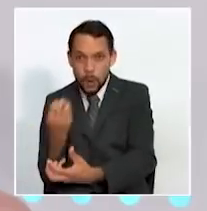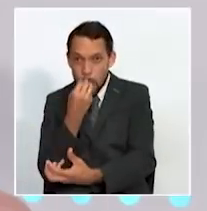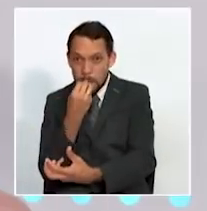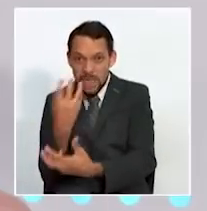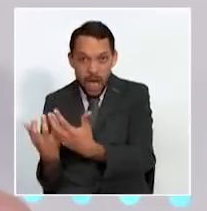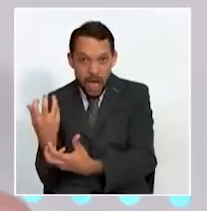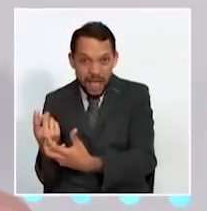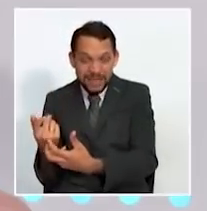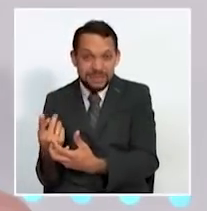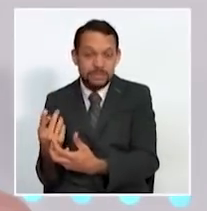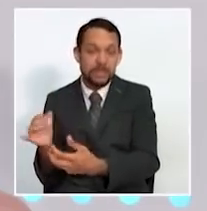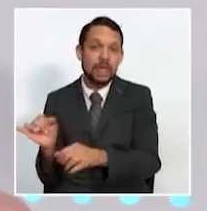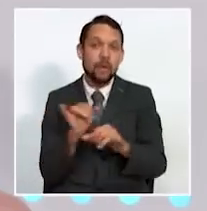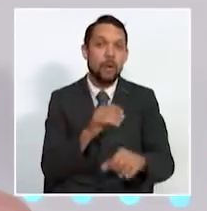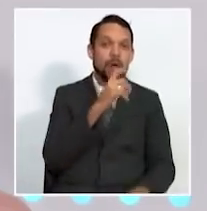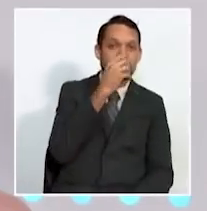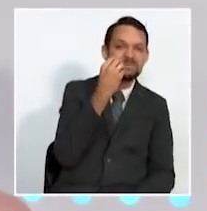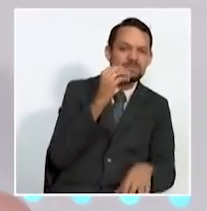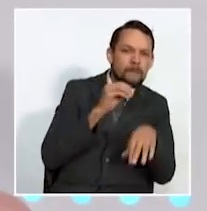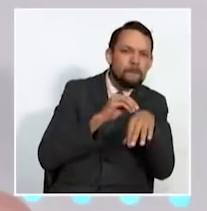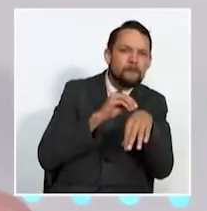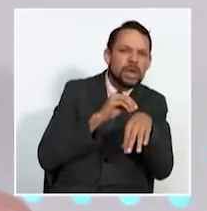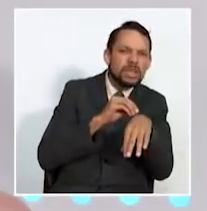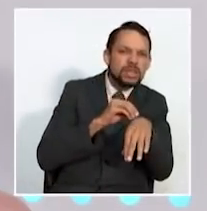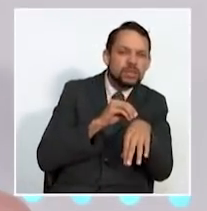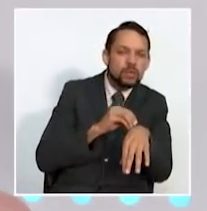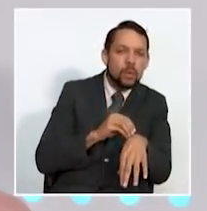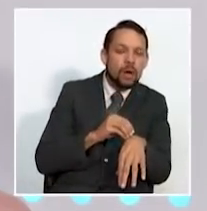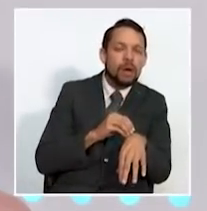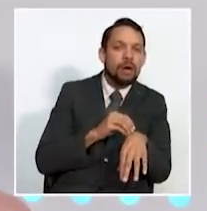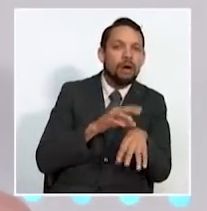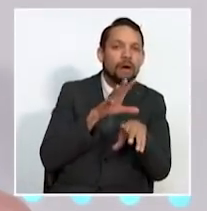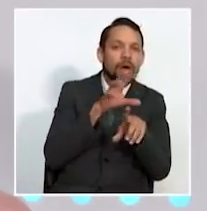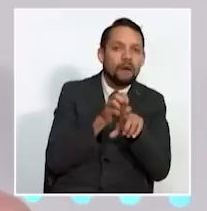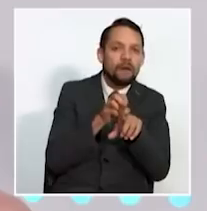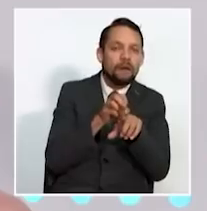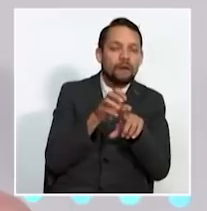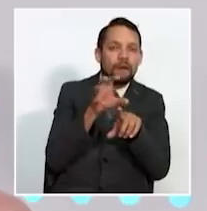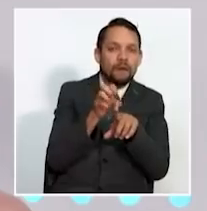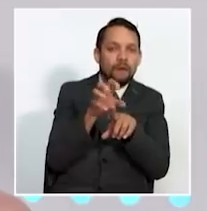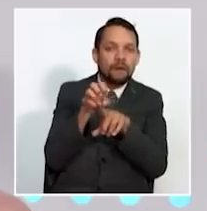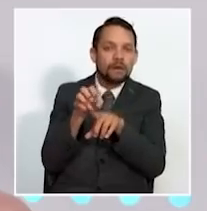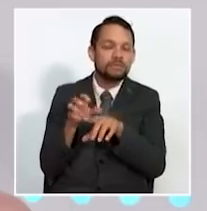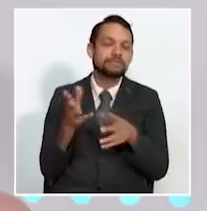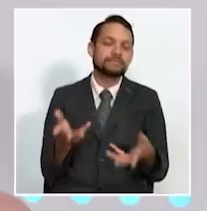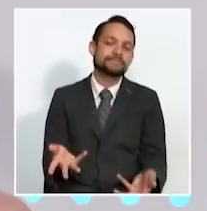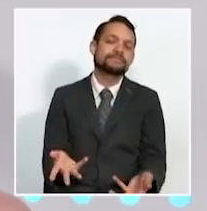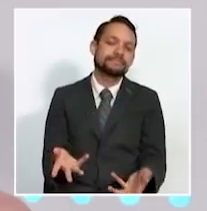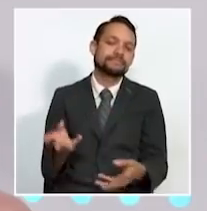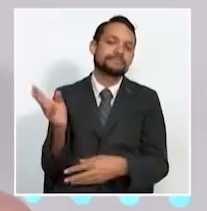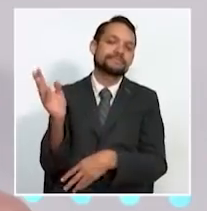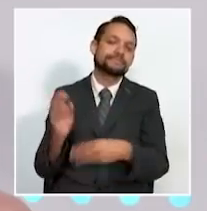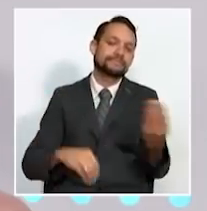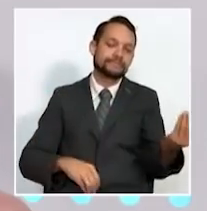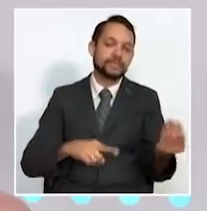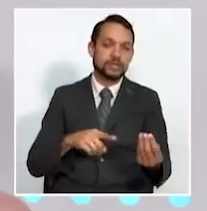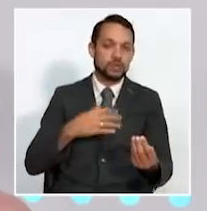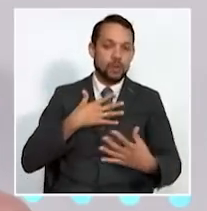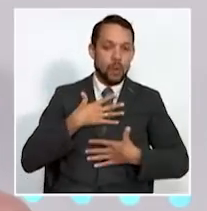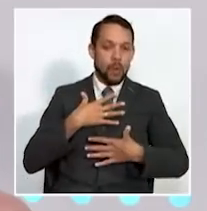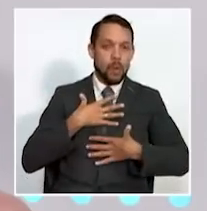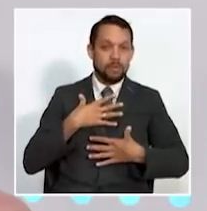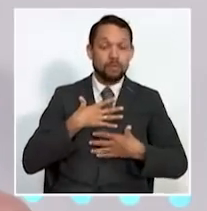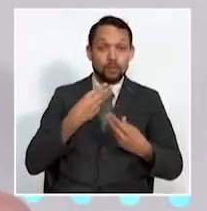Y resulta que esos vellitos son los que barren el pulmón. Y si yo no tengo esos vellitos, pues resulta que como tengo un epitelio que produce